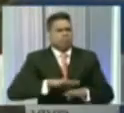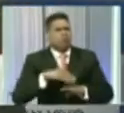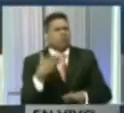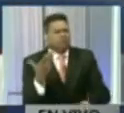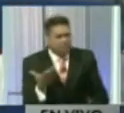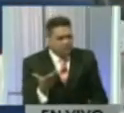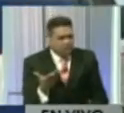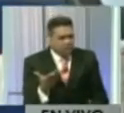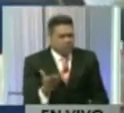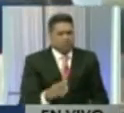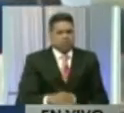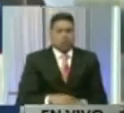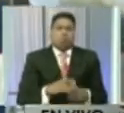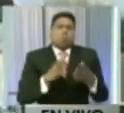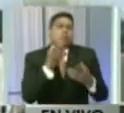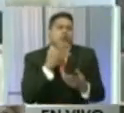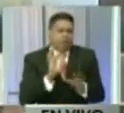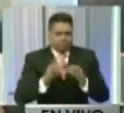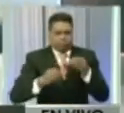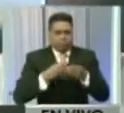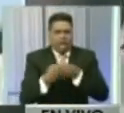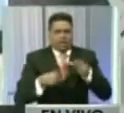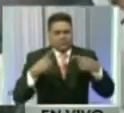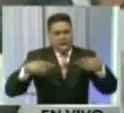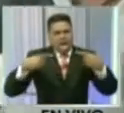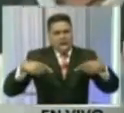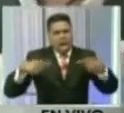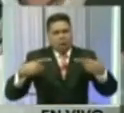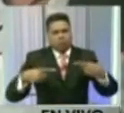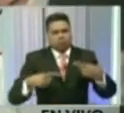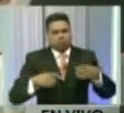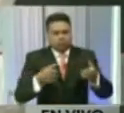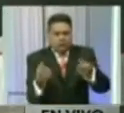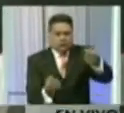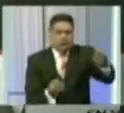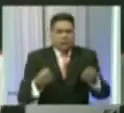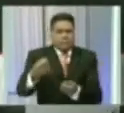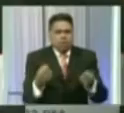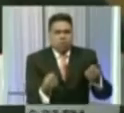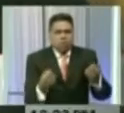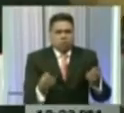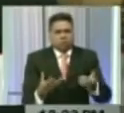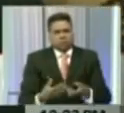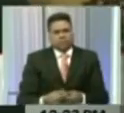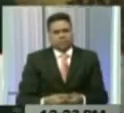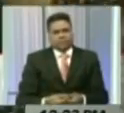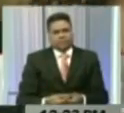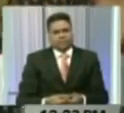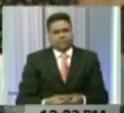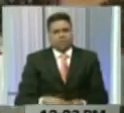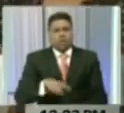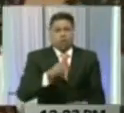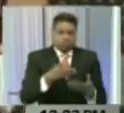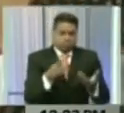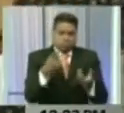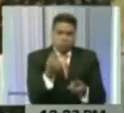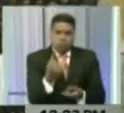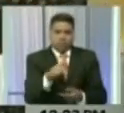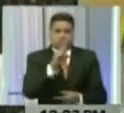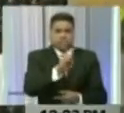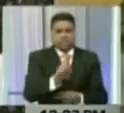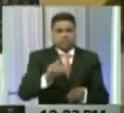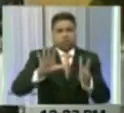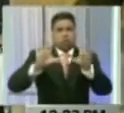Si tú haces caucho y tú te dedicas a hacer caucho de camiones y de gandola, el de camión te cuesta 180 mil bolívares y